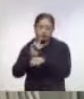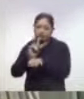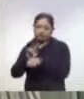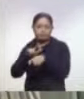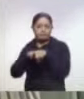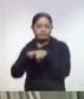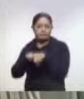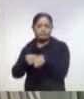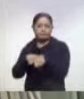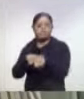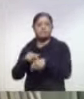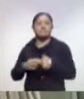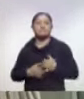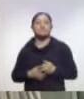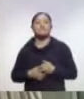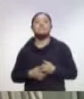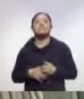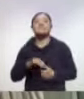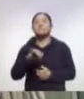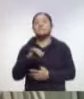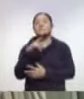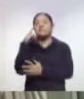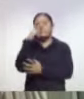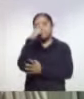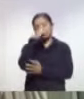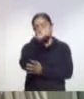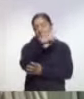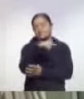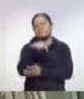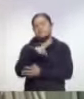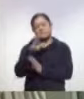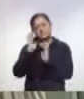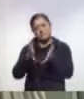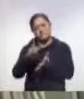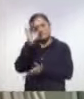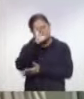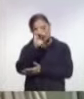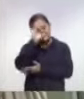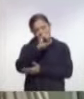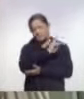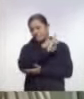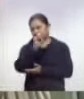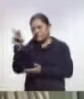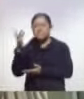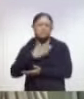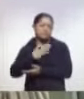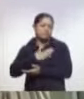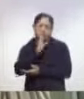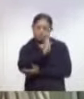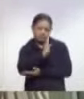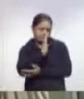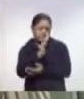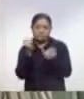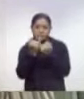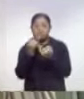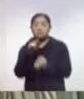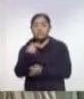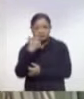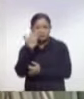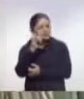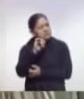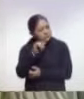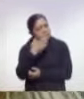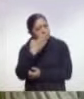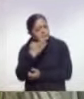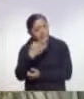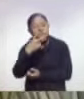Sí es muy difícil, de hecho se les ha dado por ahí un consejo entre comisariado y uno mismo para que cuando quieran hacer este tipo de